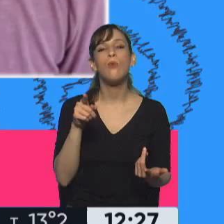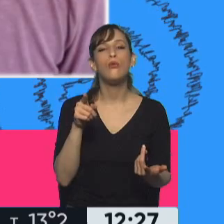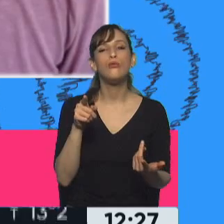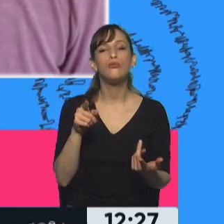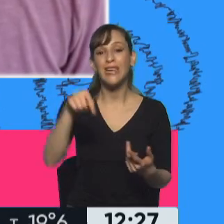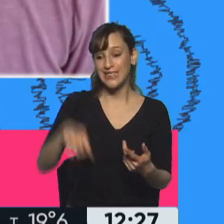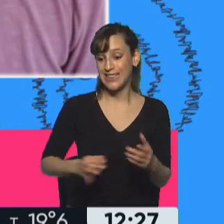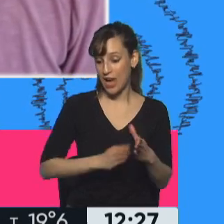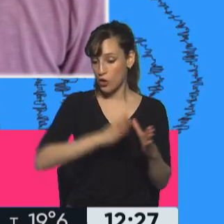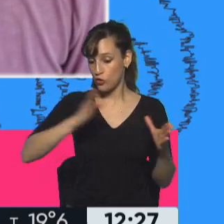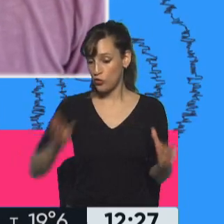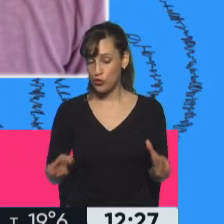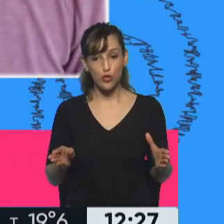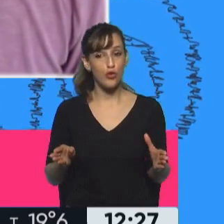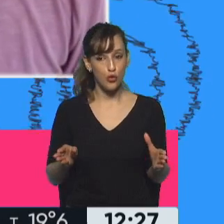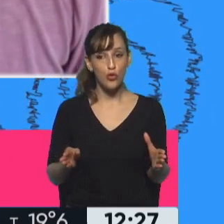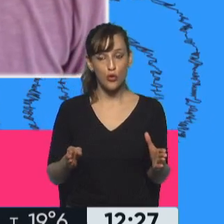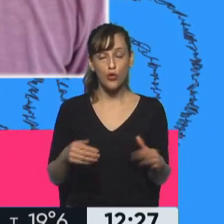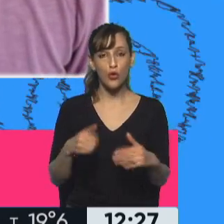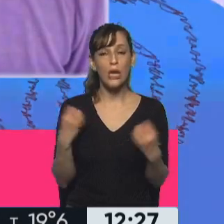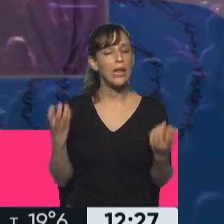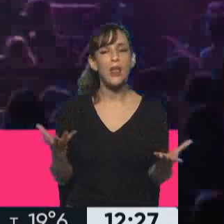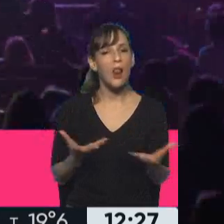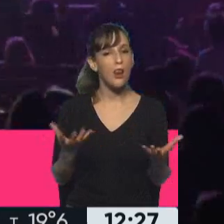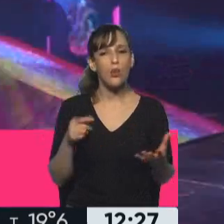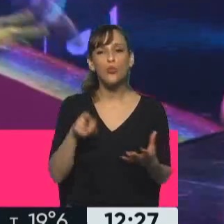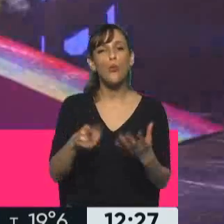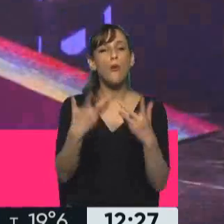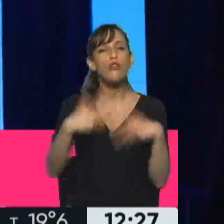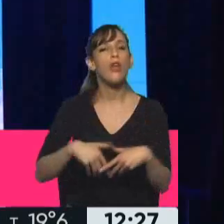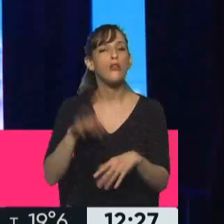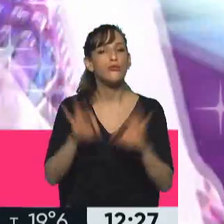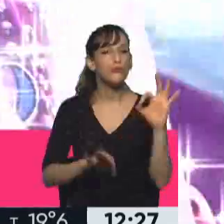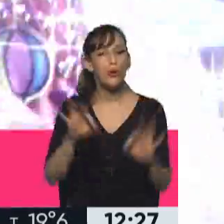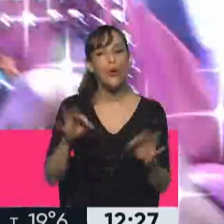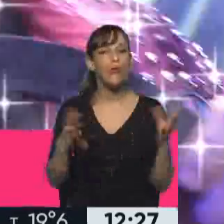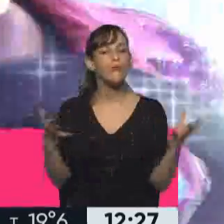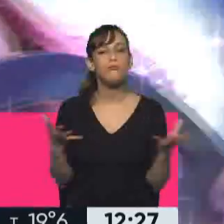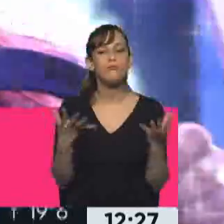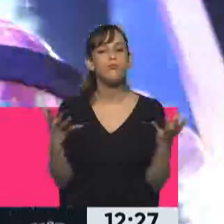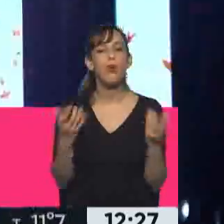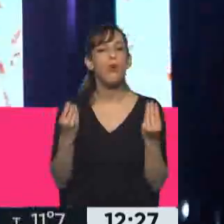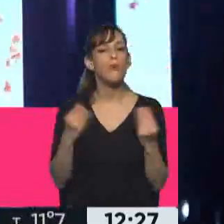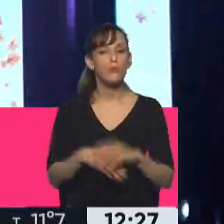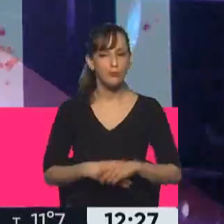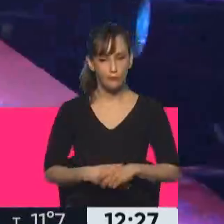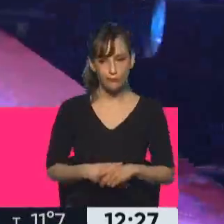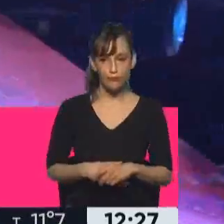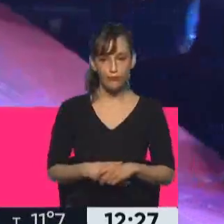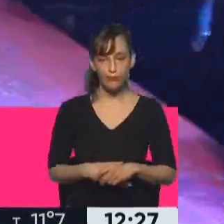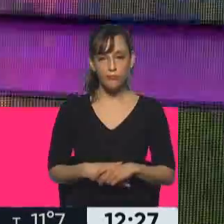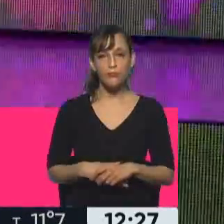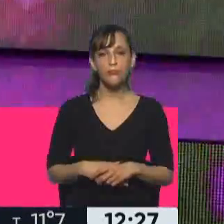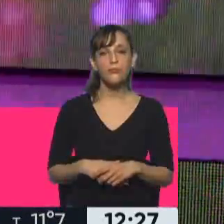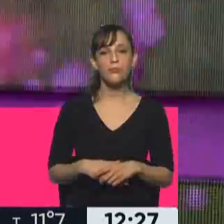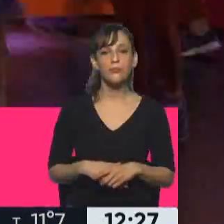este año para justamente acompañarlos, el vínculo con ellos, bueno, que se restablezca, que nunca se perdió, ¿no? Pero digo, ahora va a